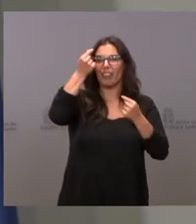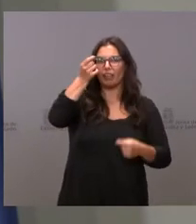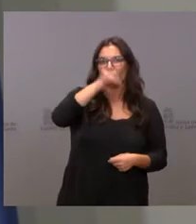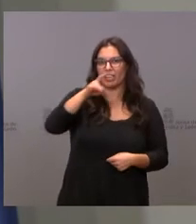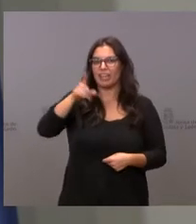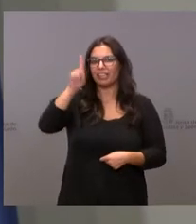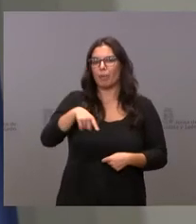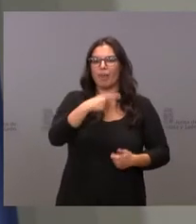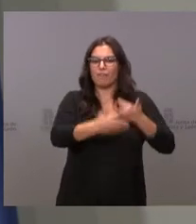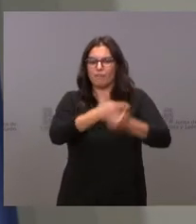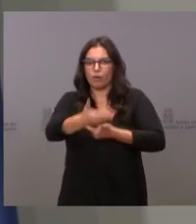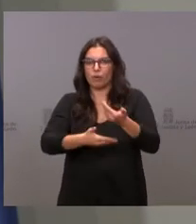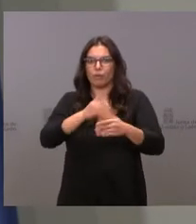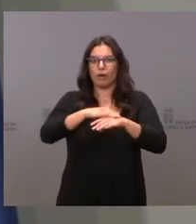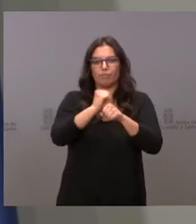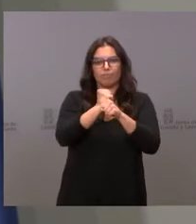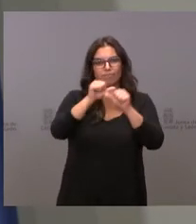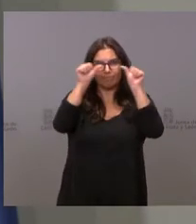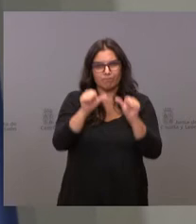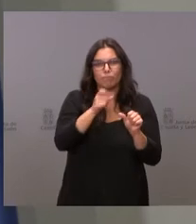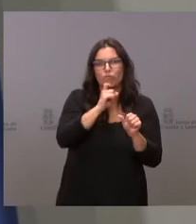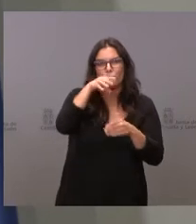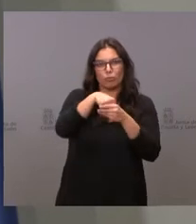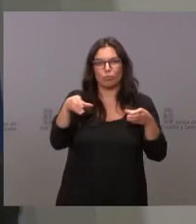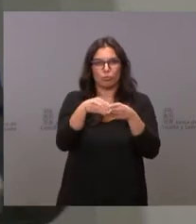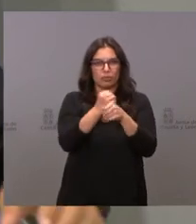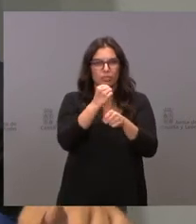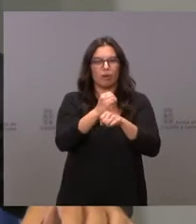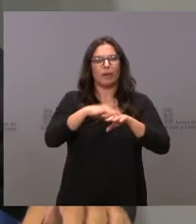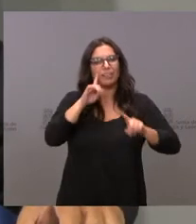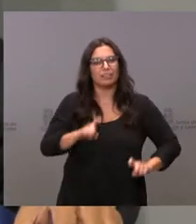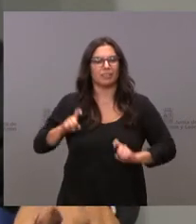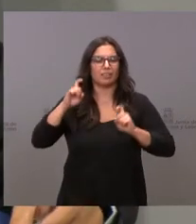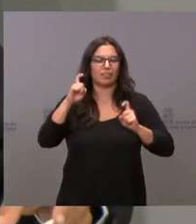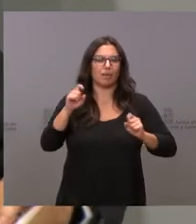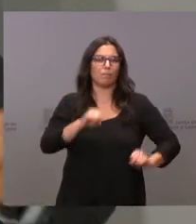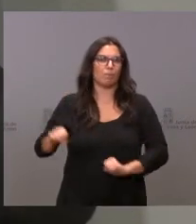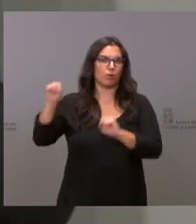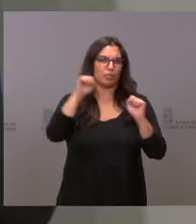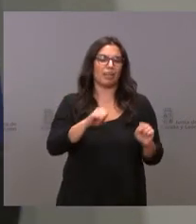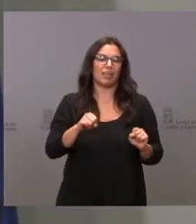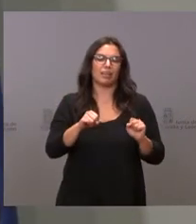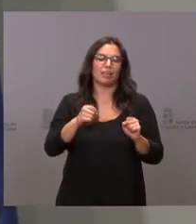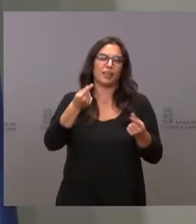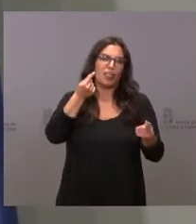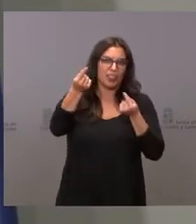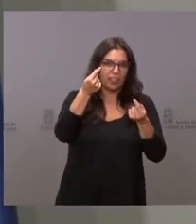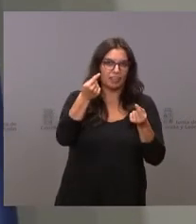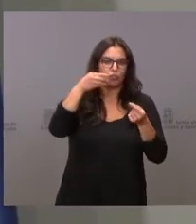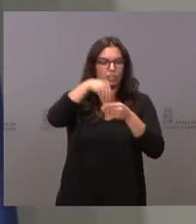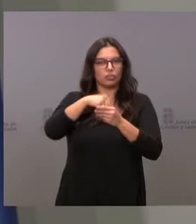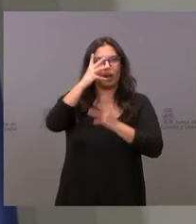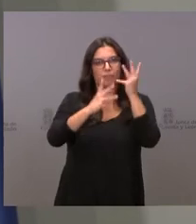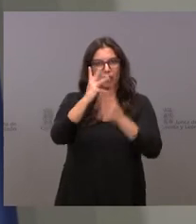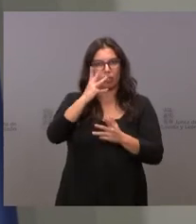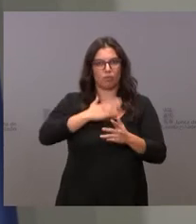trabajar en el grupo de trabajo para intentar proteger los datos de la Administración autonómica,